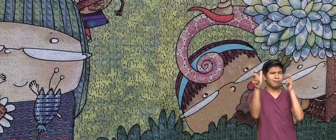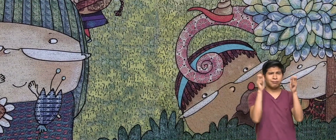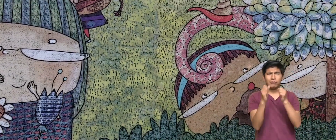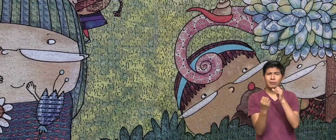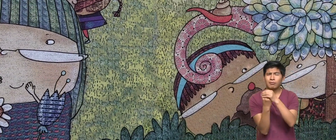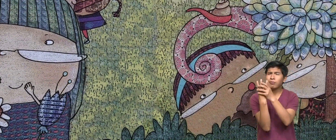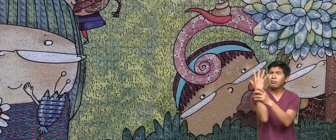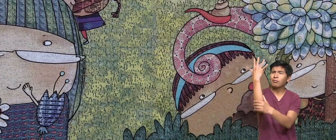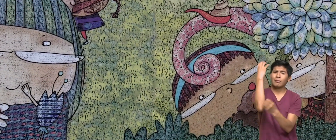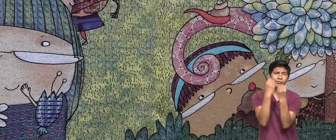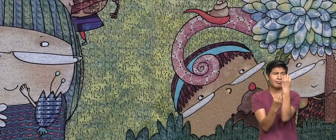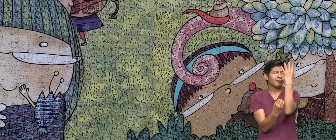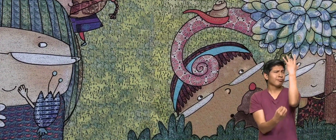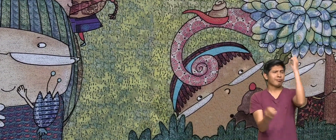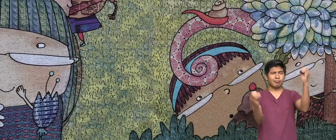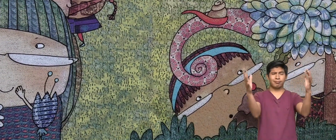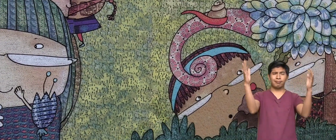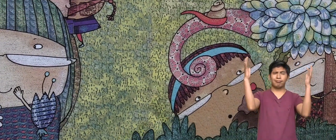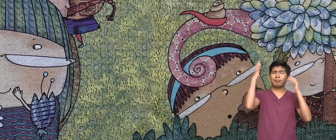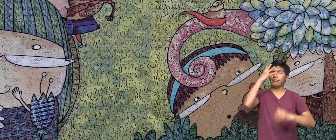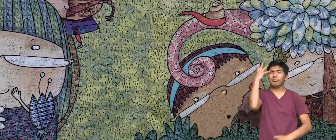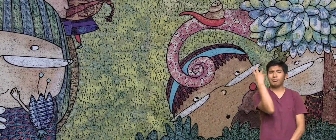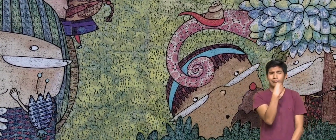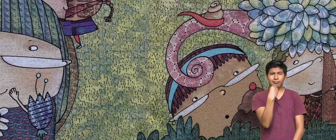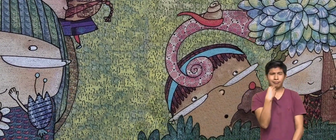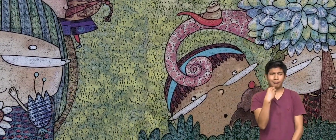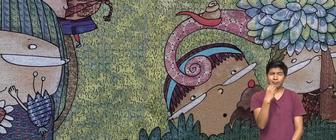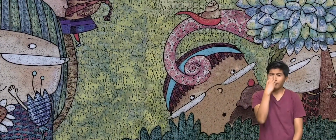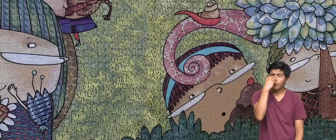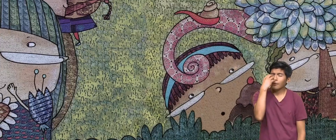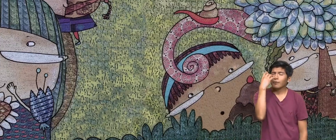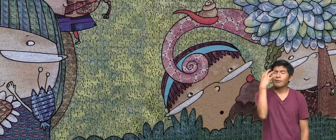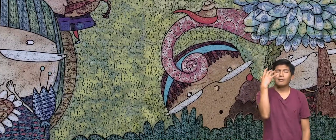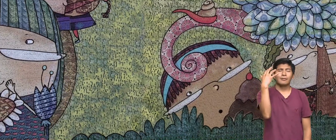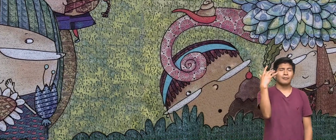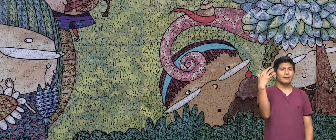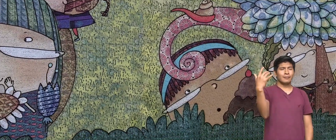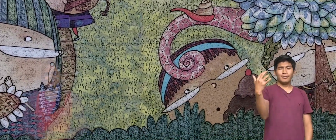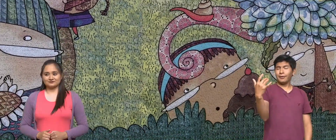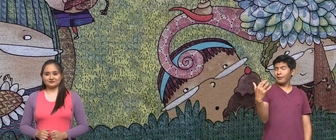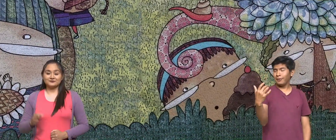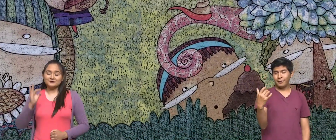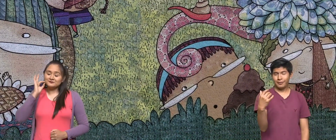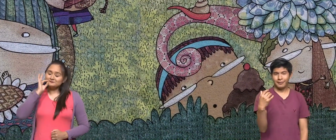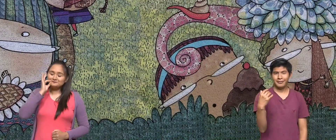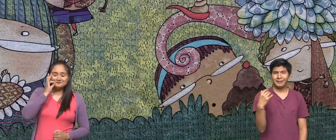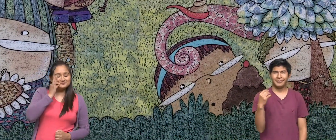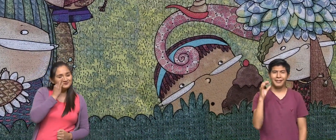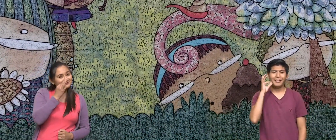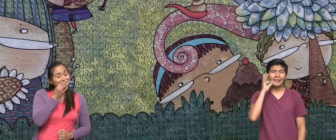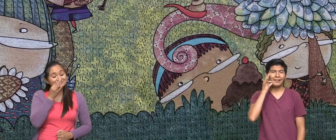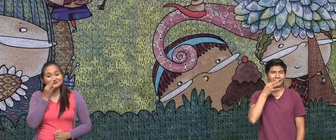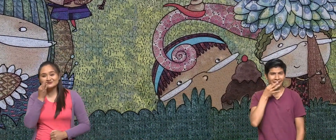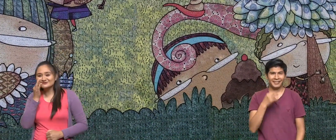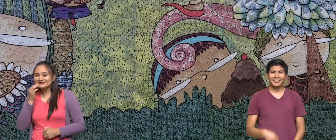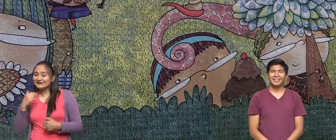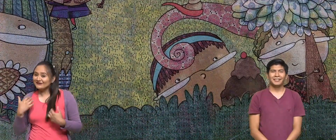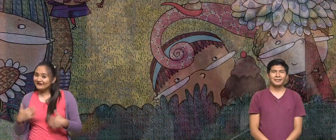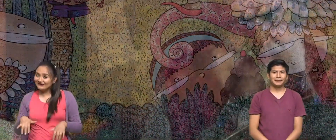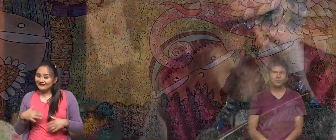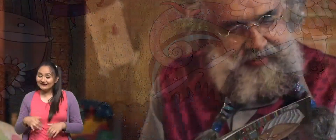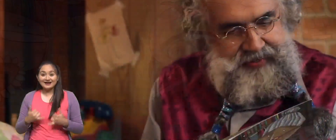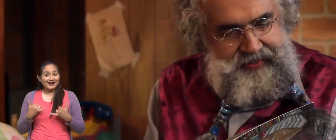sus ojos. Una mezcla de perfume de violeta, manjar de leche y helado de